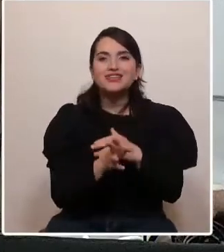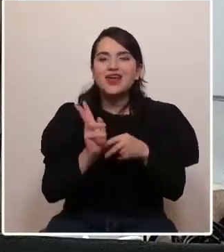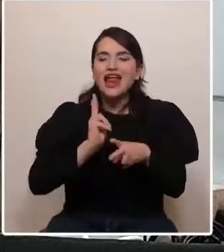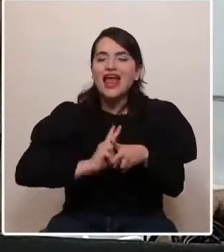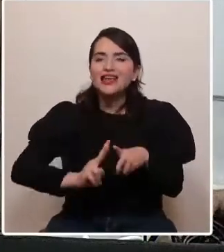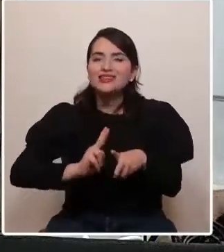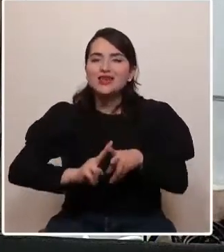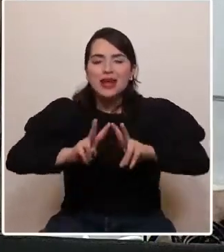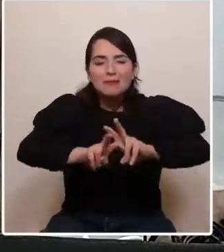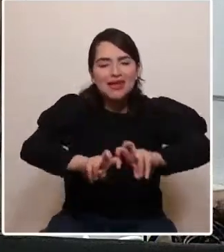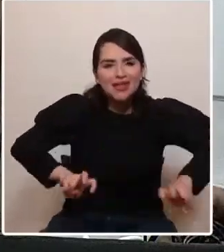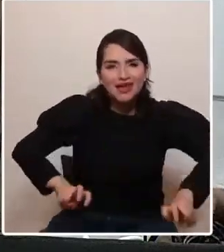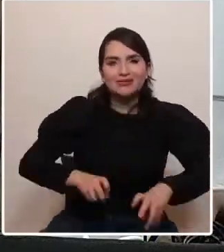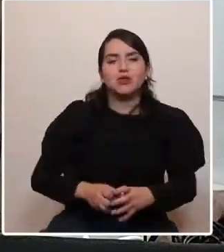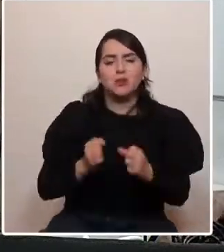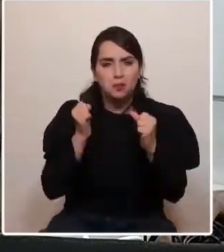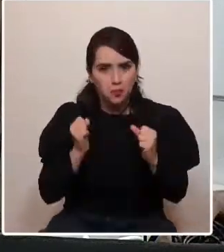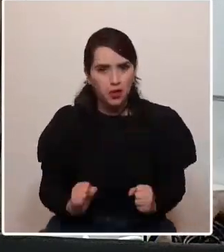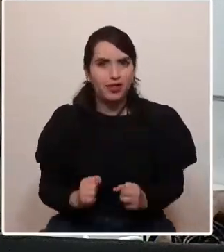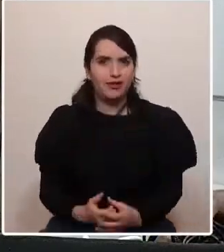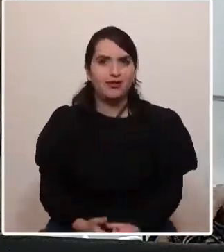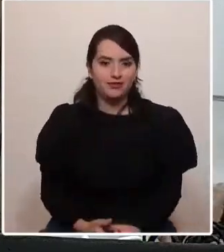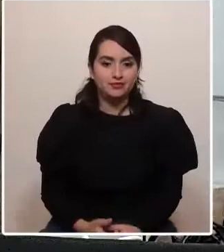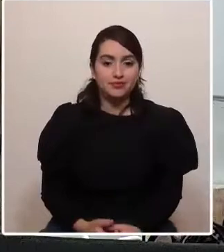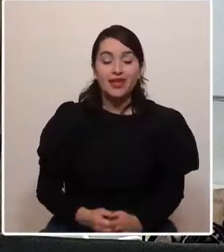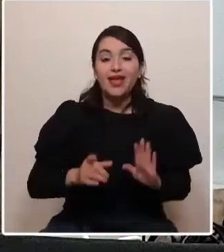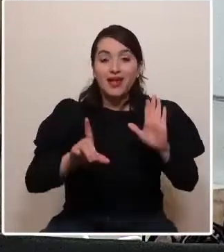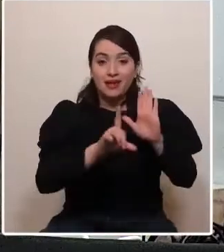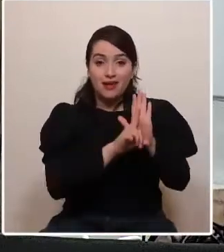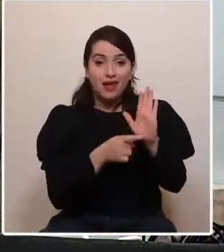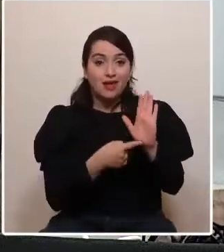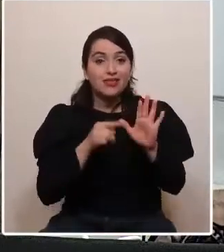e investigaciones. La propia ley